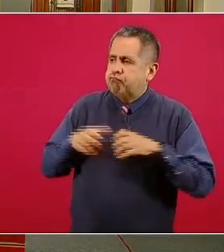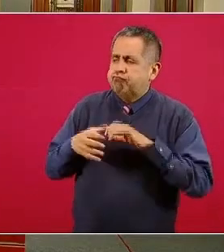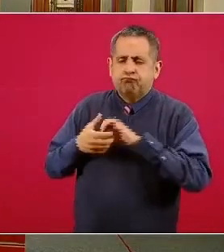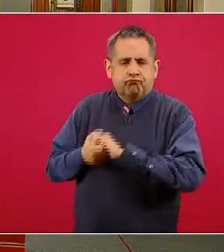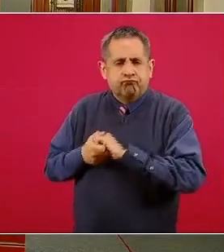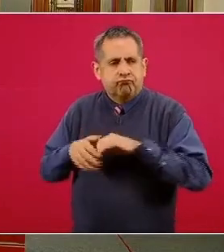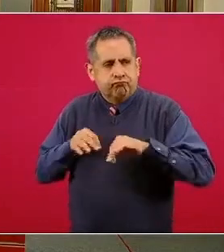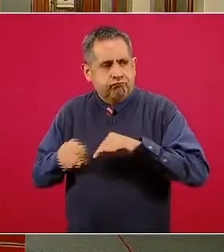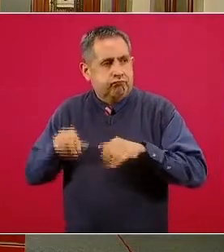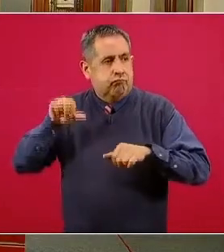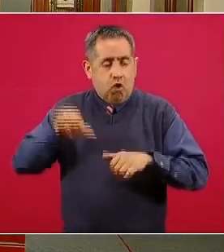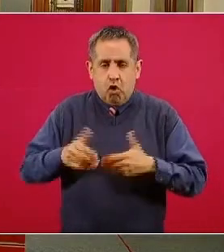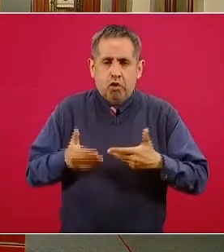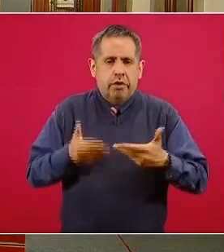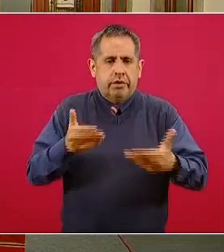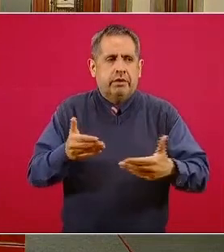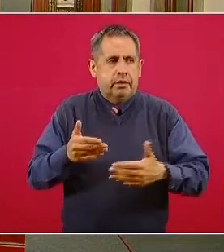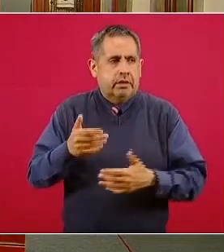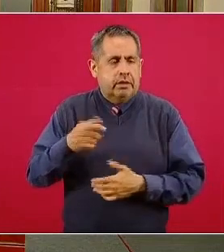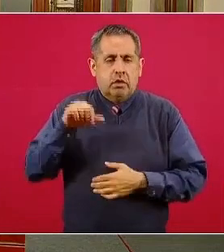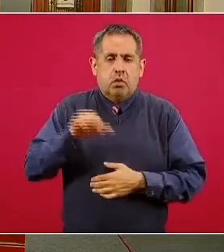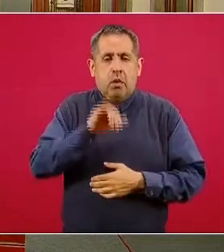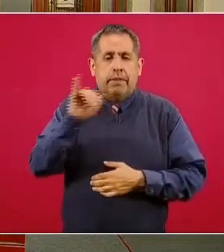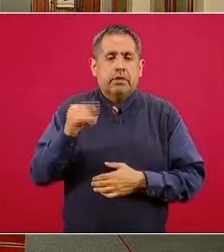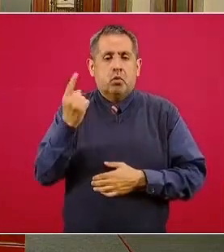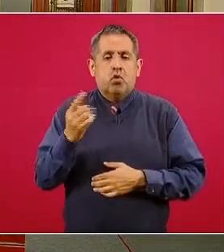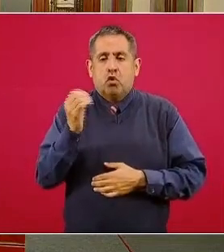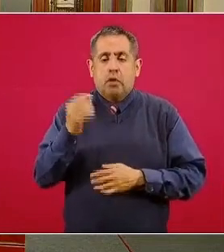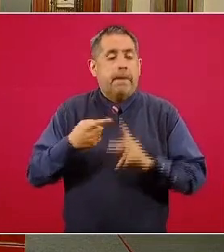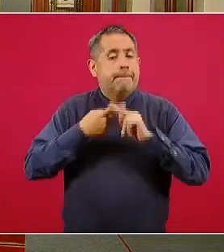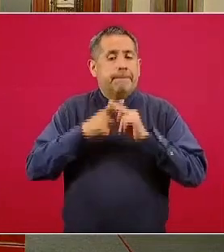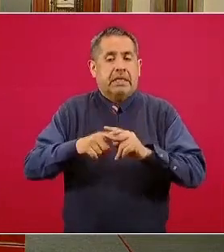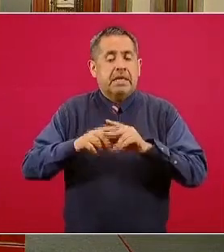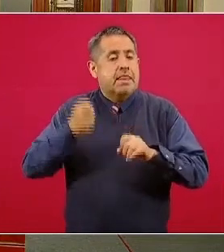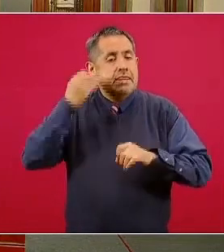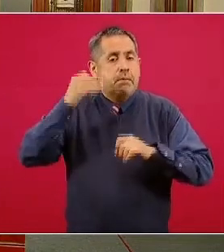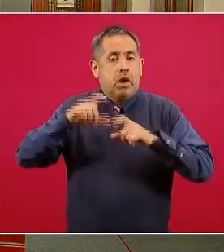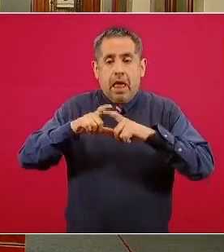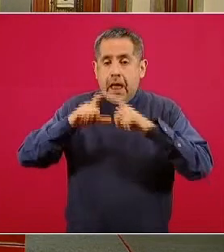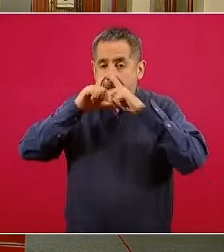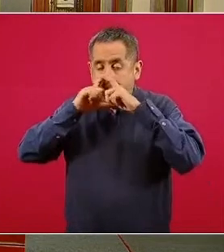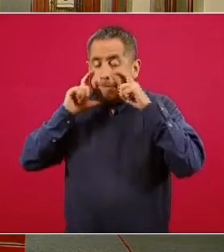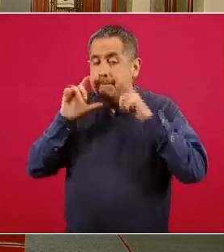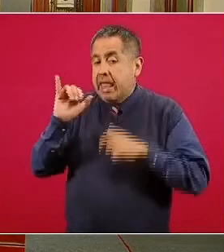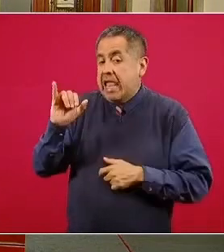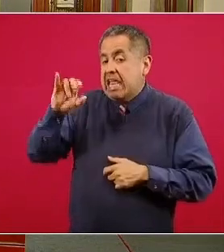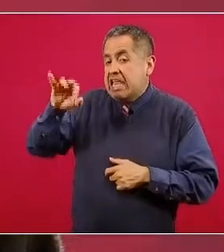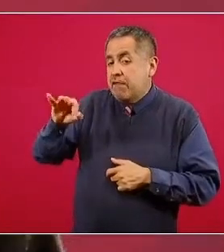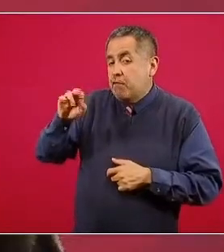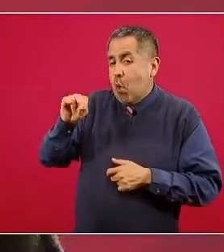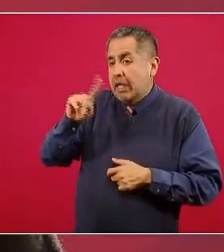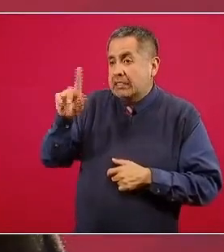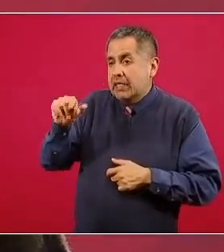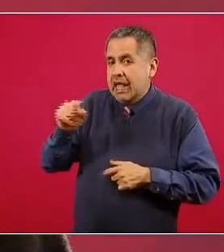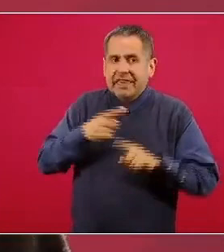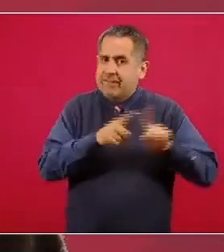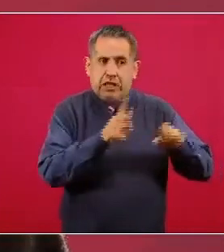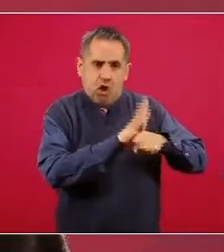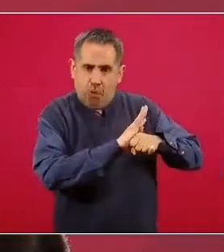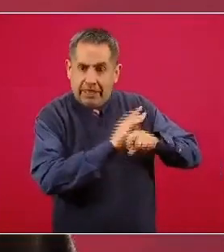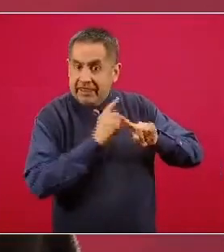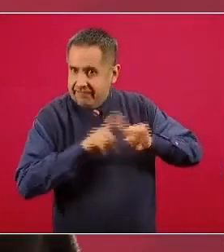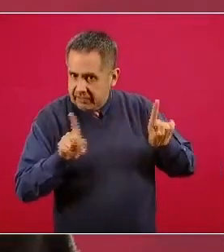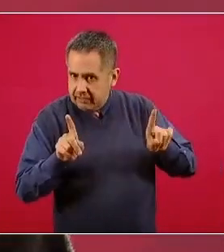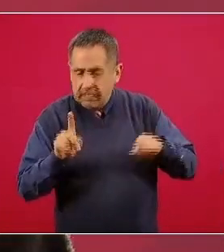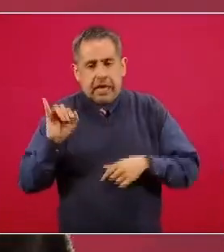unidos. Y hoy, jueves 1 de octubre, iniciamos la temporada de vacunación contra la influenza. Invitamos a toda